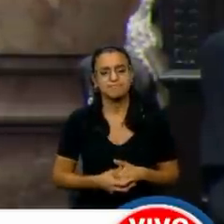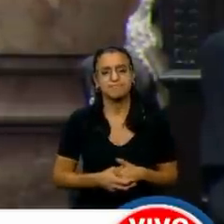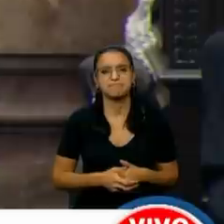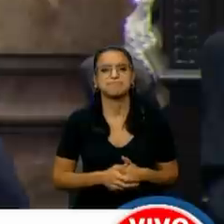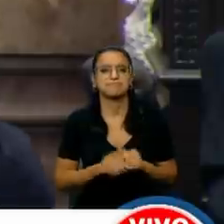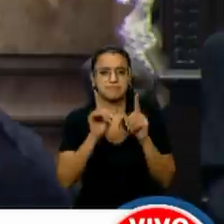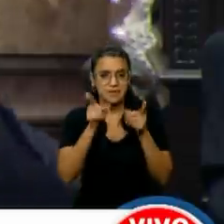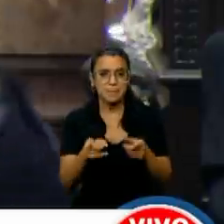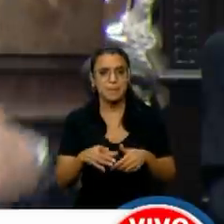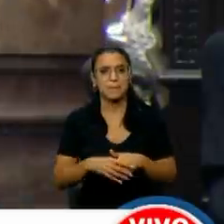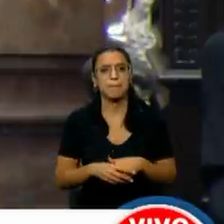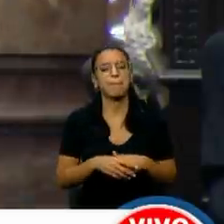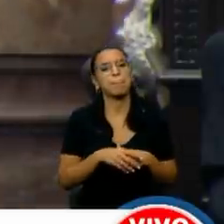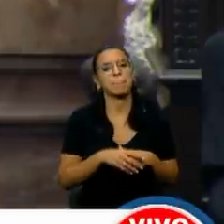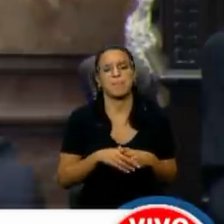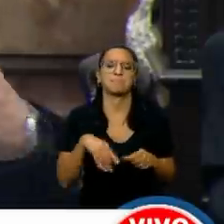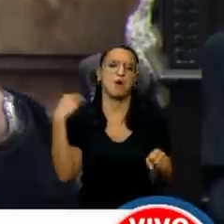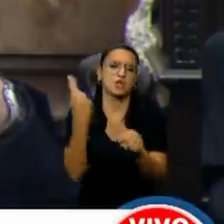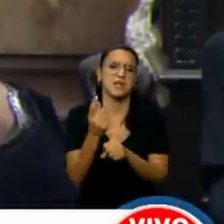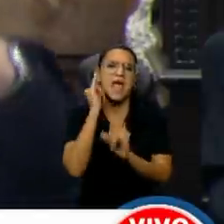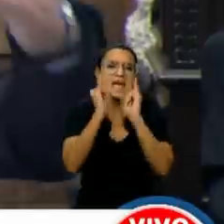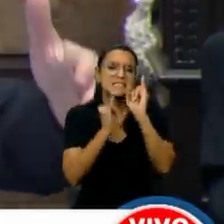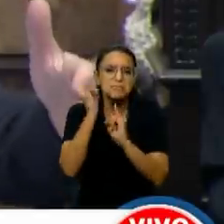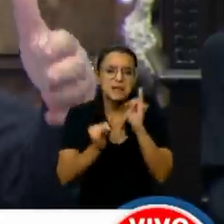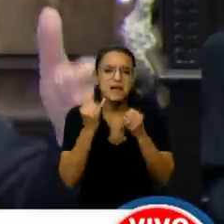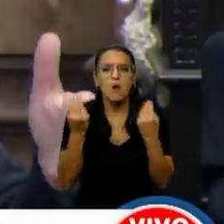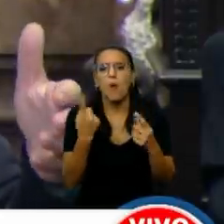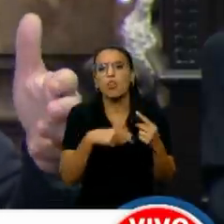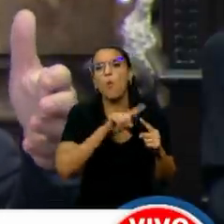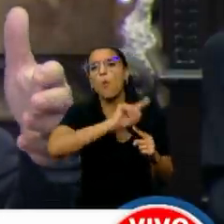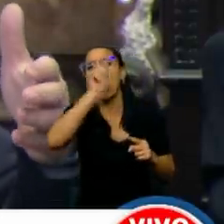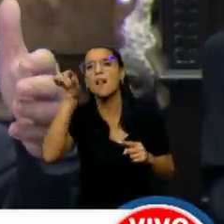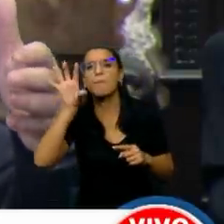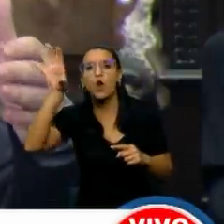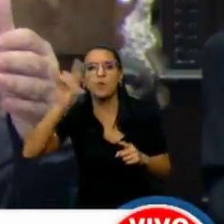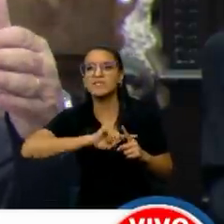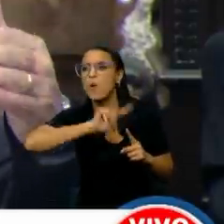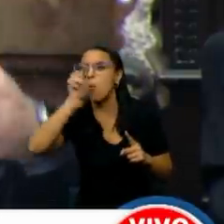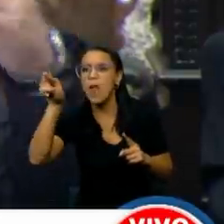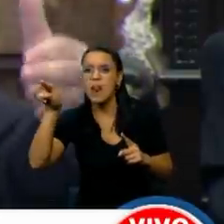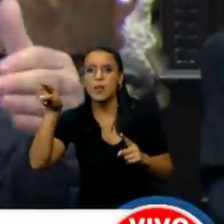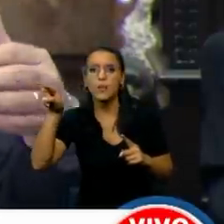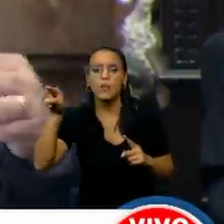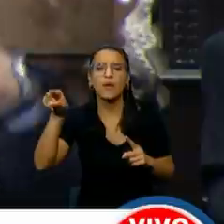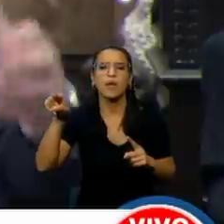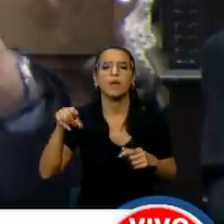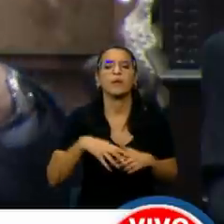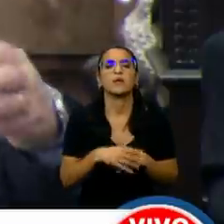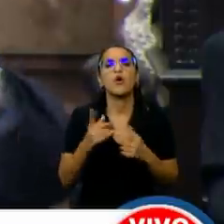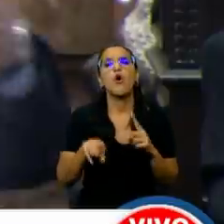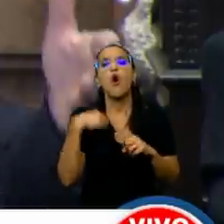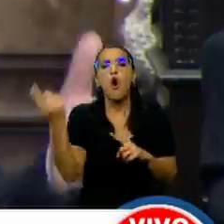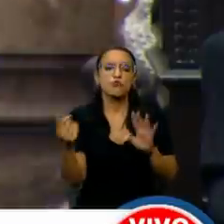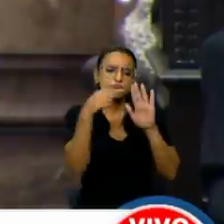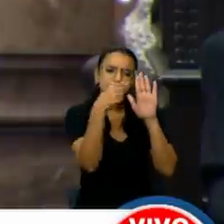también es imposible explicar cuando uno vaya a su provincia otros ítems